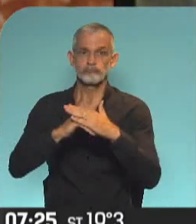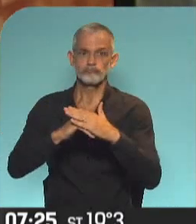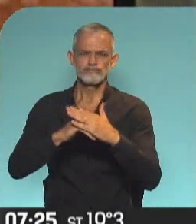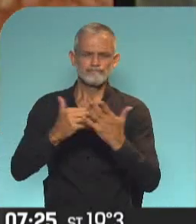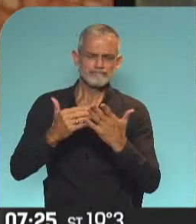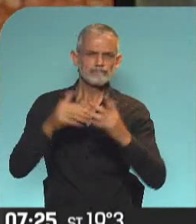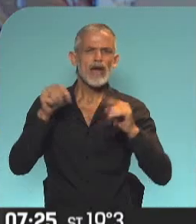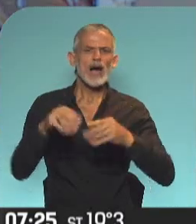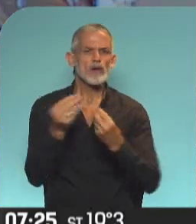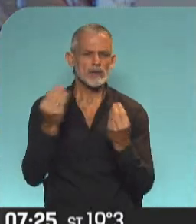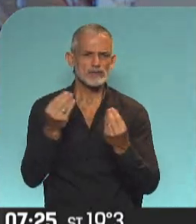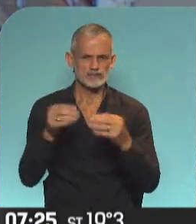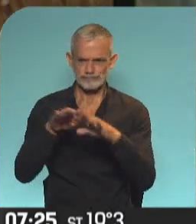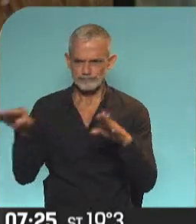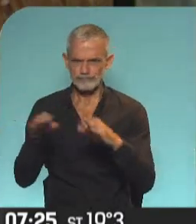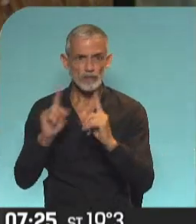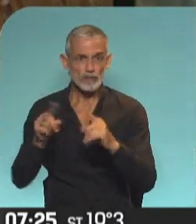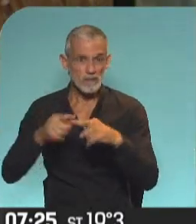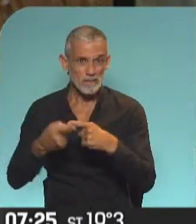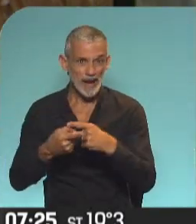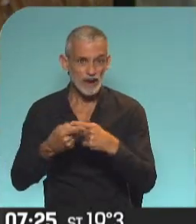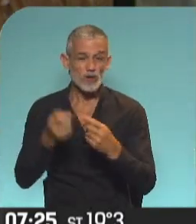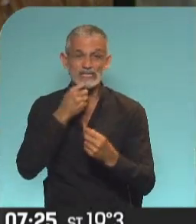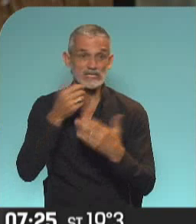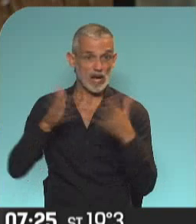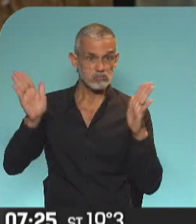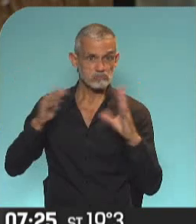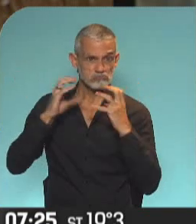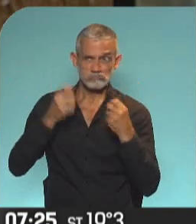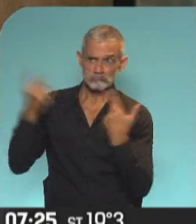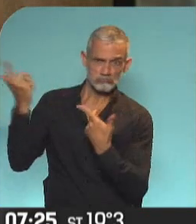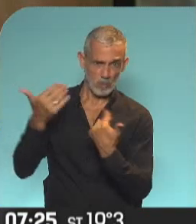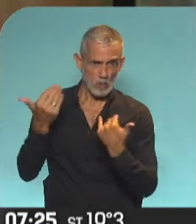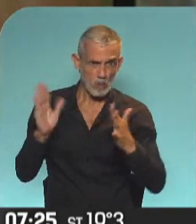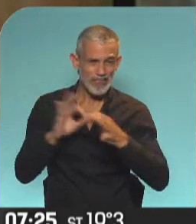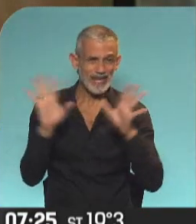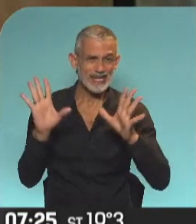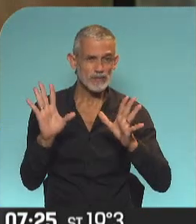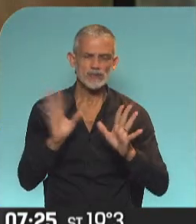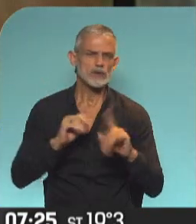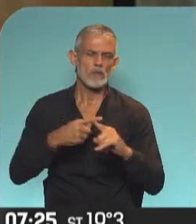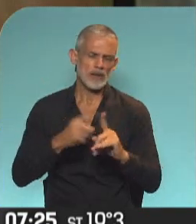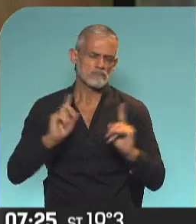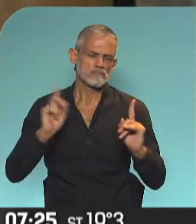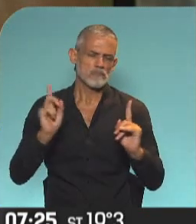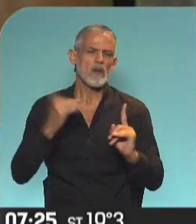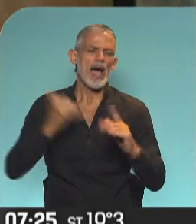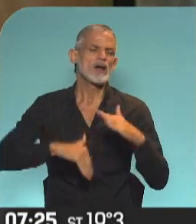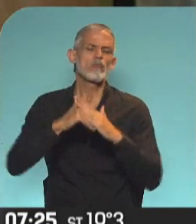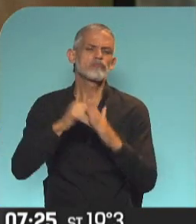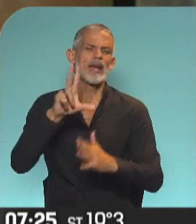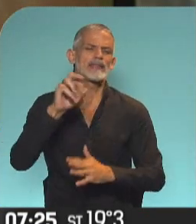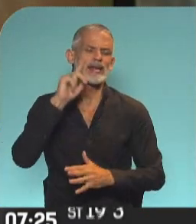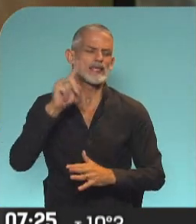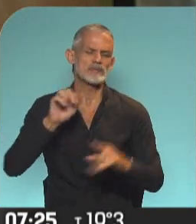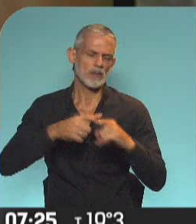pregunta. ¿Ahora qué va a hacer la mesa de enlace? ¿Va a seguir con el paro si se reabrieron las exportaciones? Y dijeron no, porque hay un cupo de 30.000